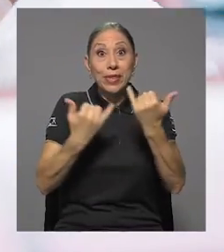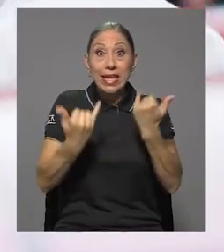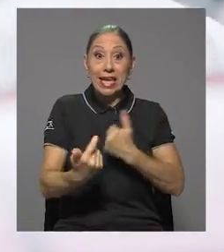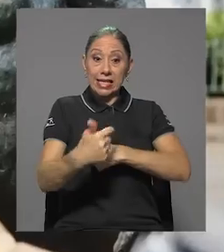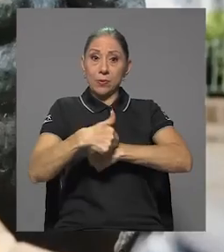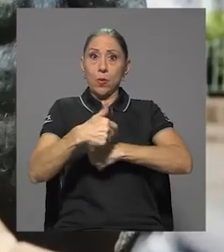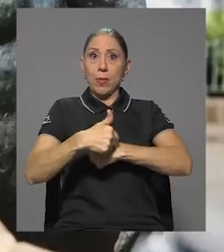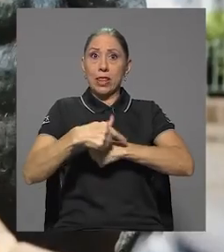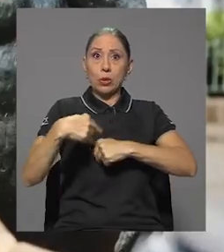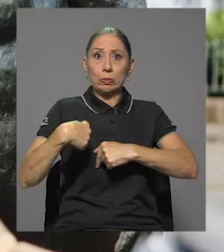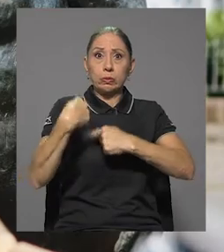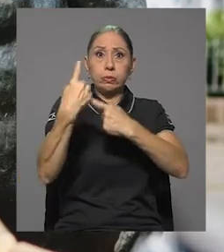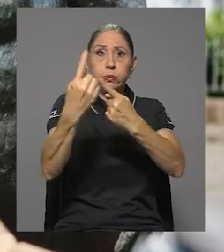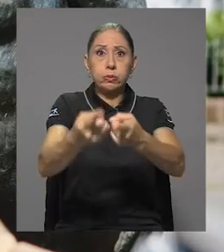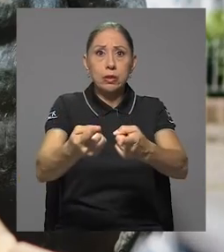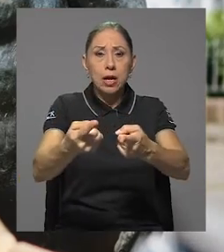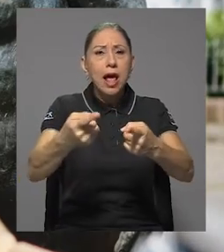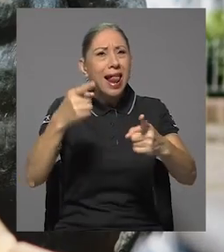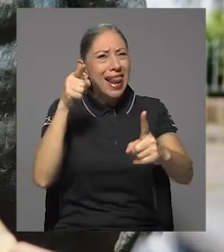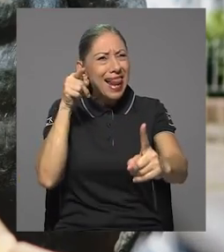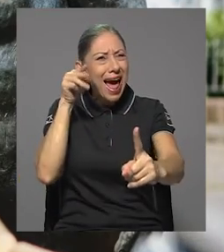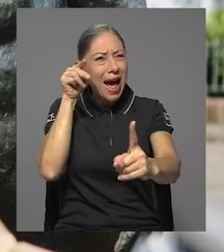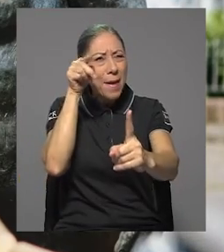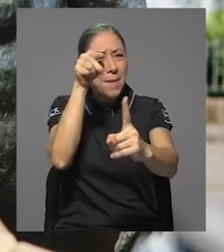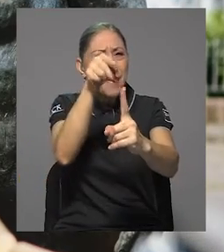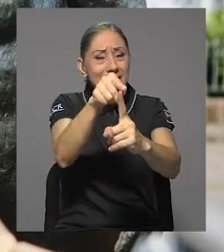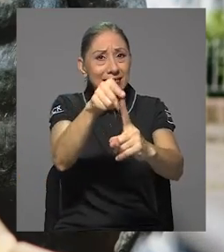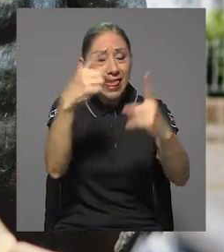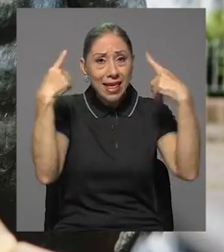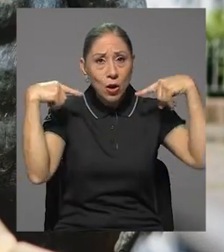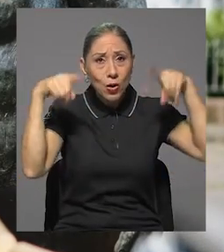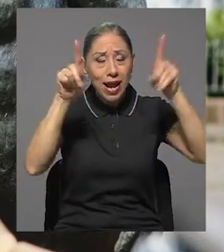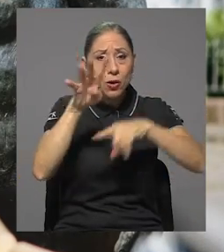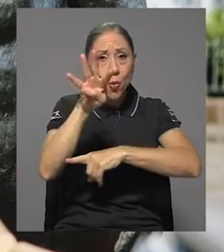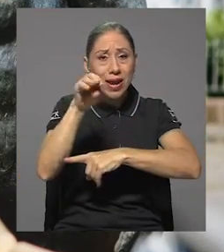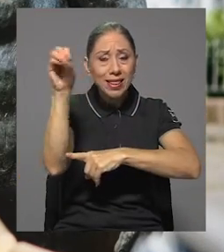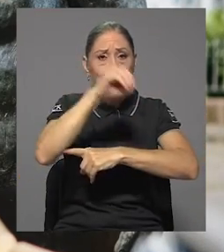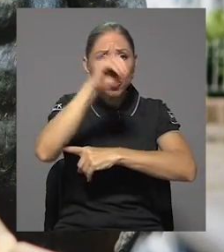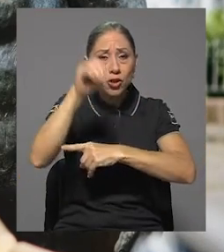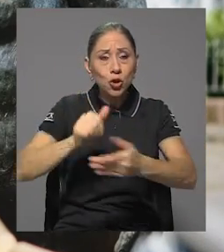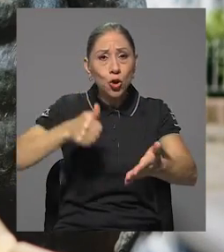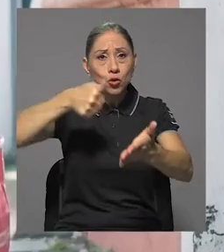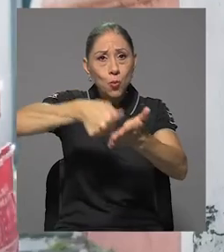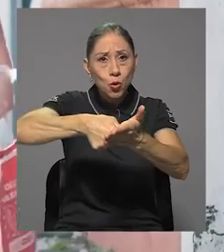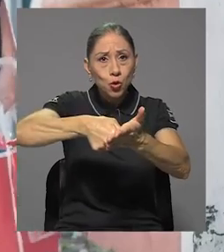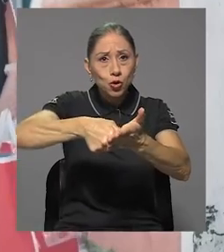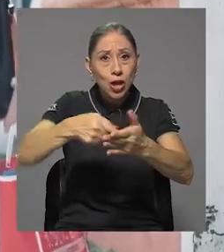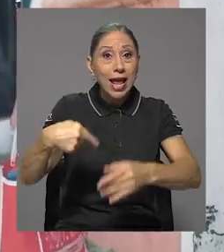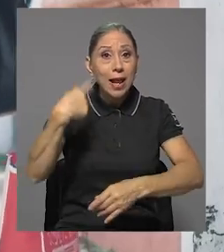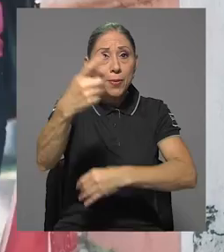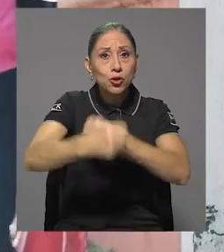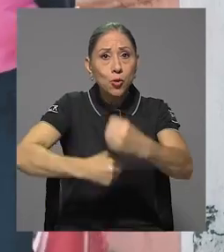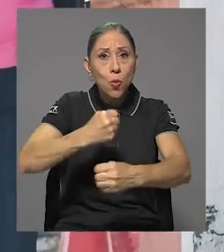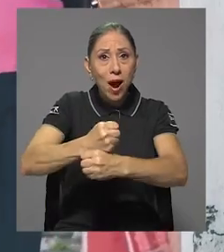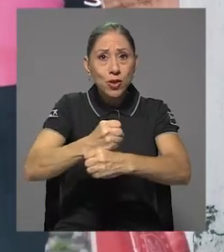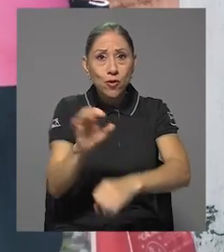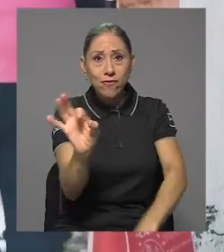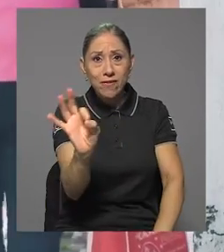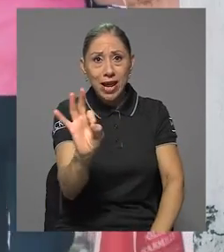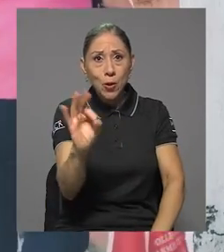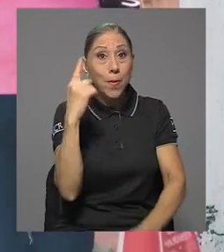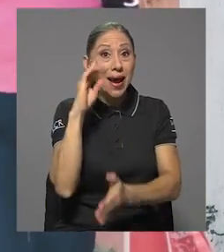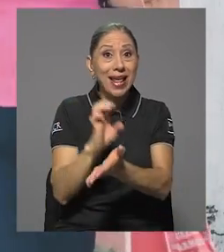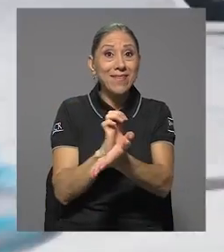electoral, la meta de alcanzar el 40% de los votos en febrero del 2022 y con ello evitar una